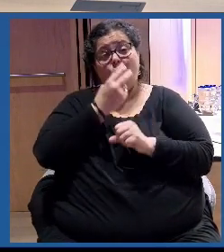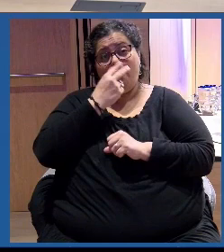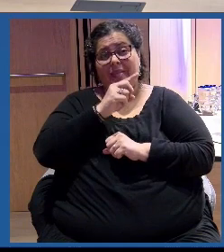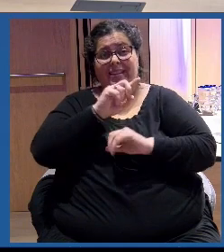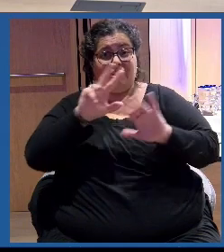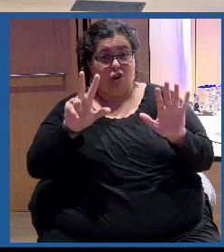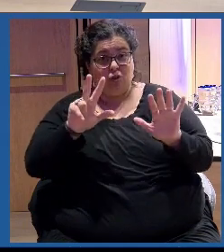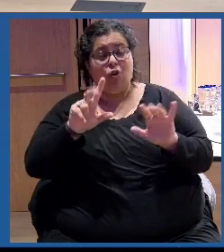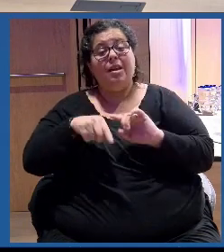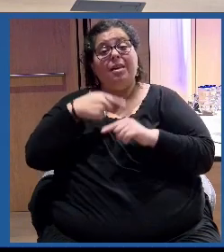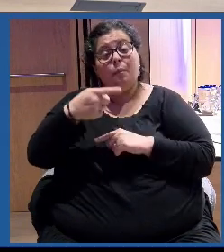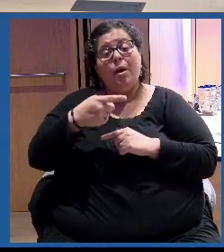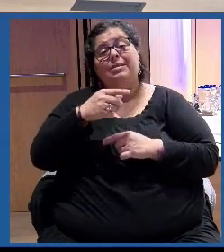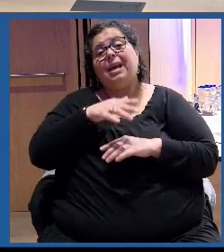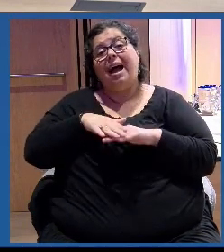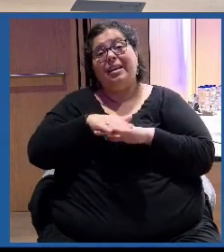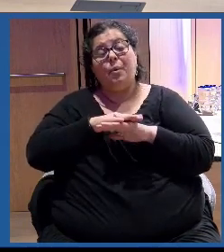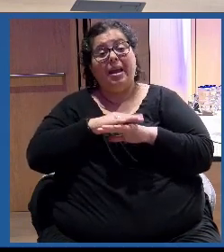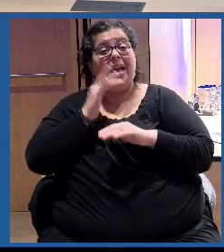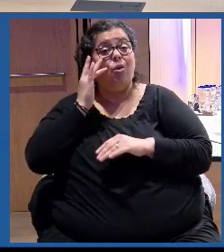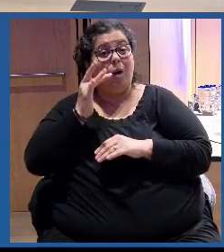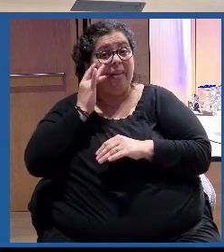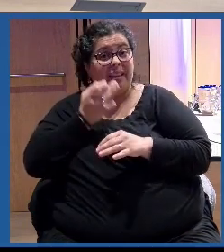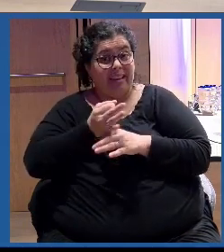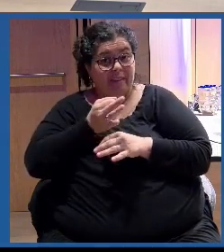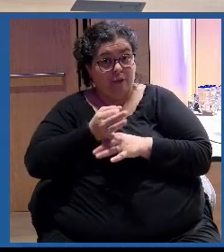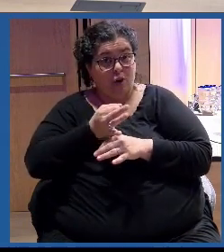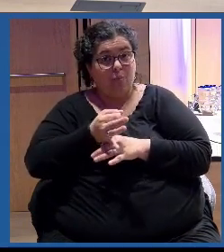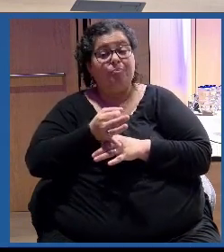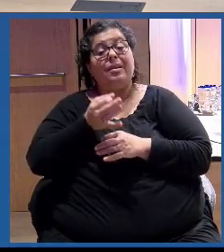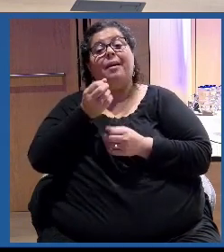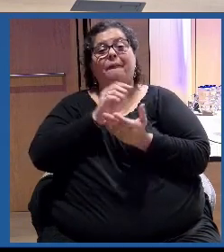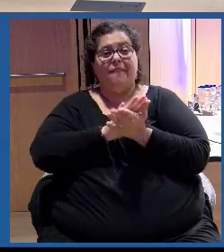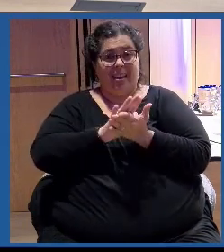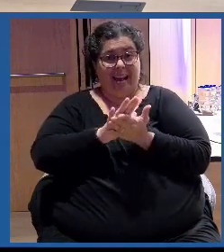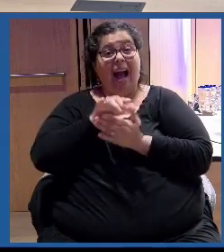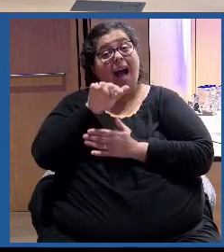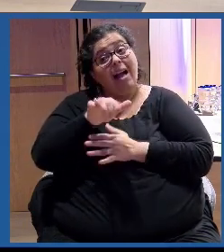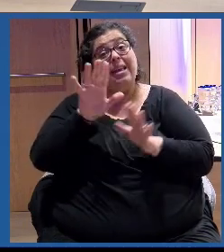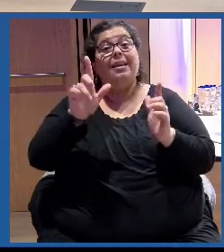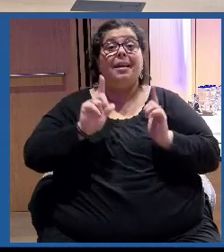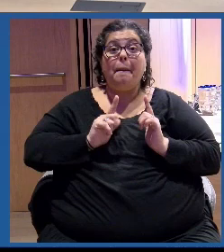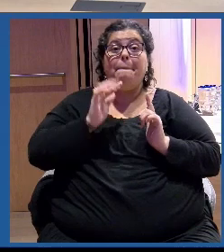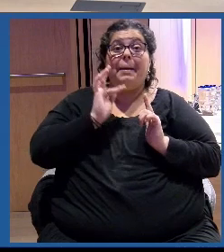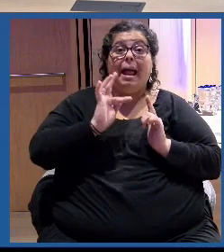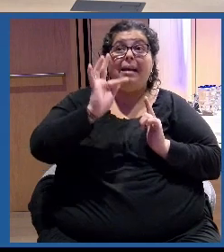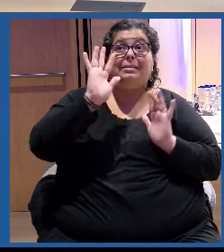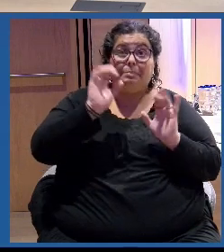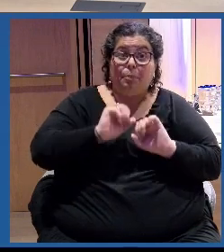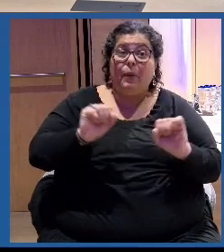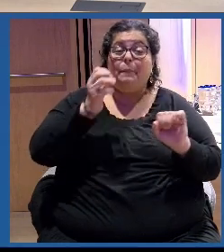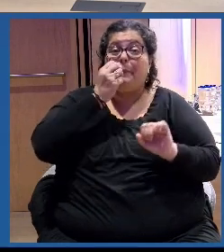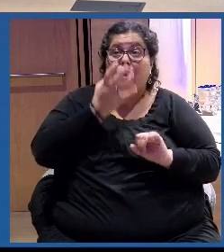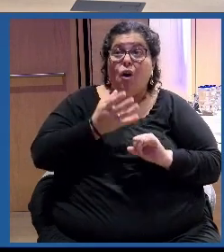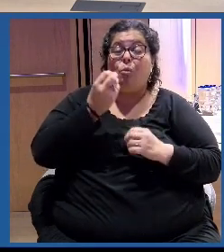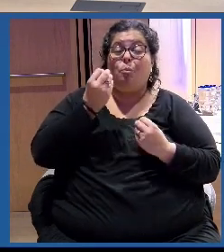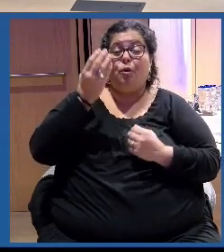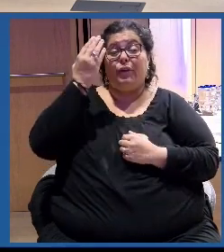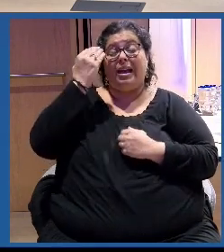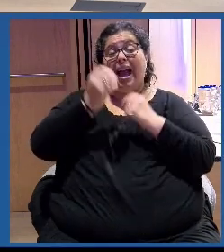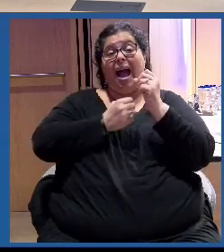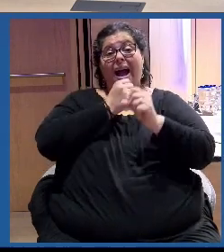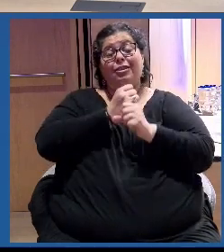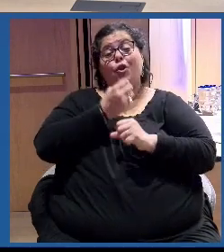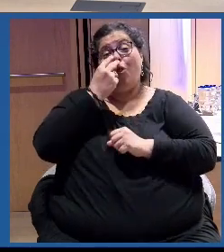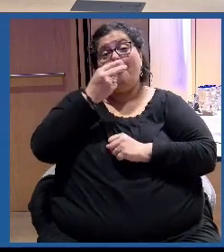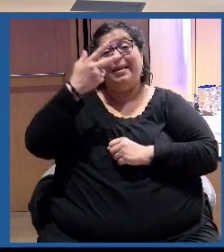a nivel educativo, de las becas educativas, ahí es un poco más esperanzador, porque lo que vemos es que a partir del año, del